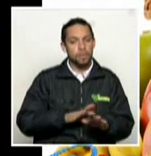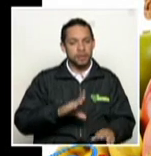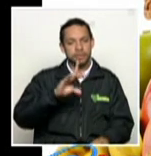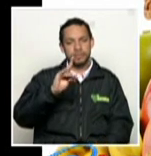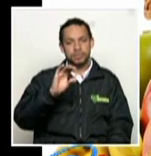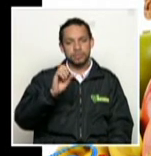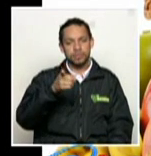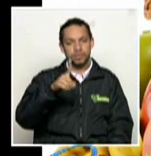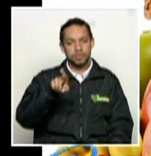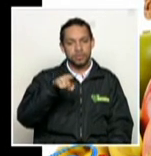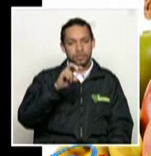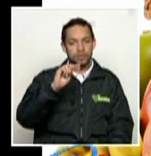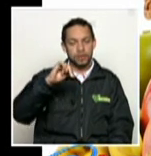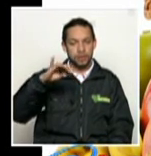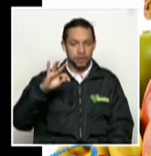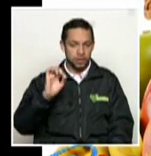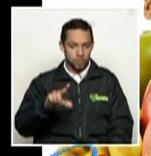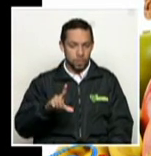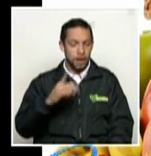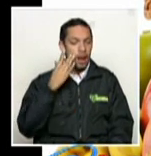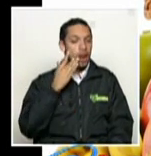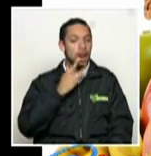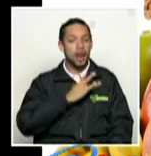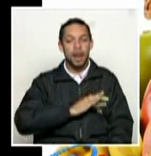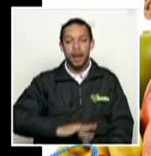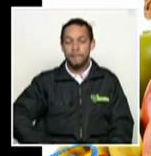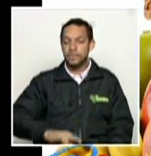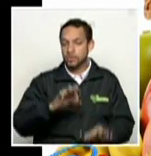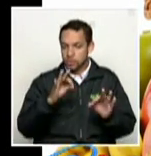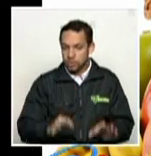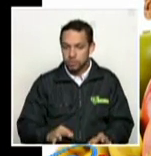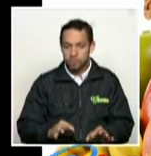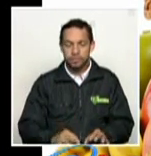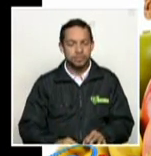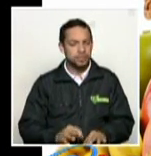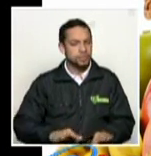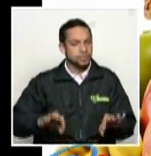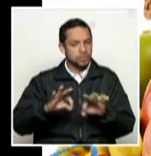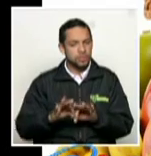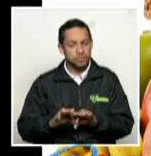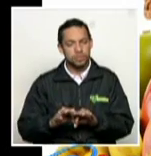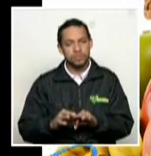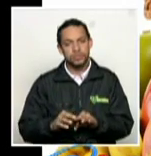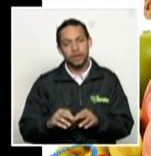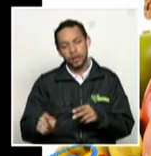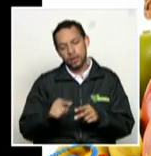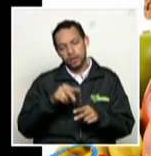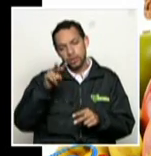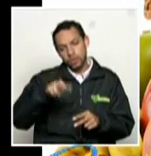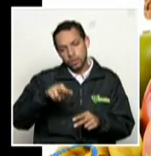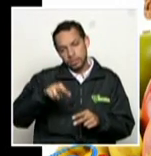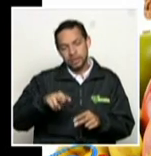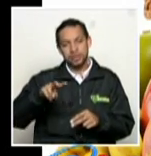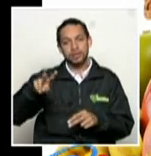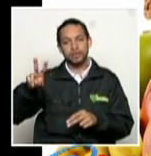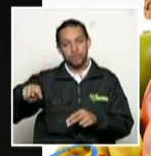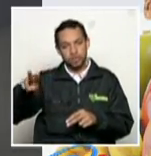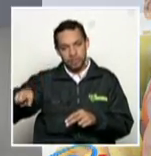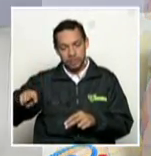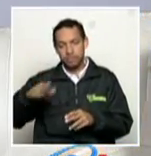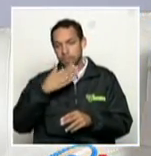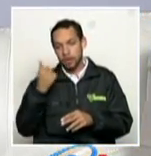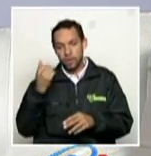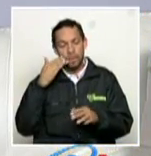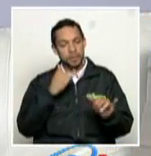es un desintoxicante. Hace una colonterapia fisiológica, se hace cada 2 o 3 meses y eso lo debería hacer todo el